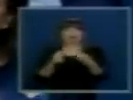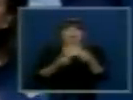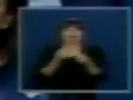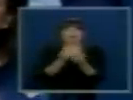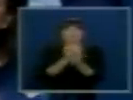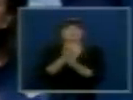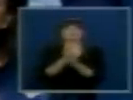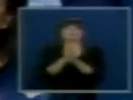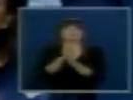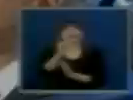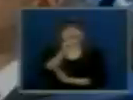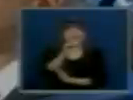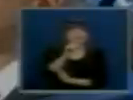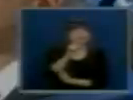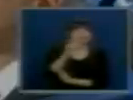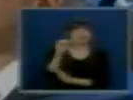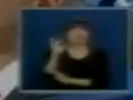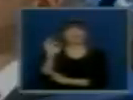o de FODESAF.